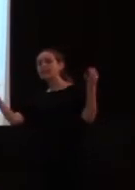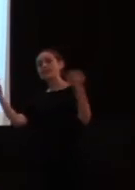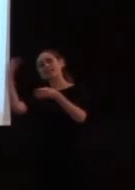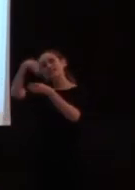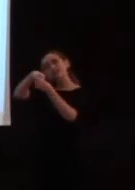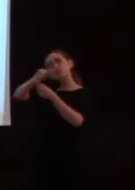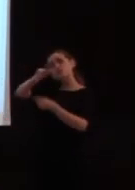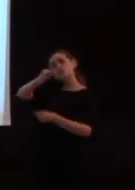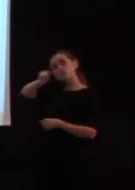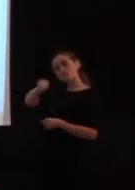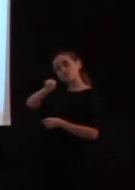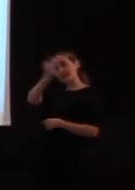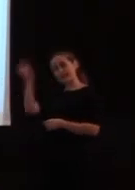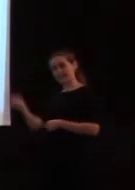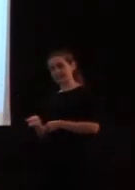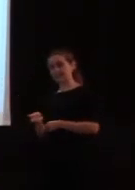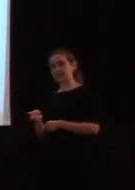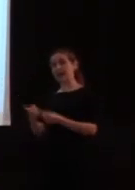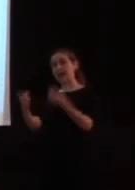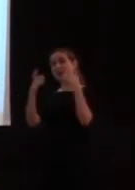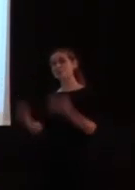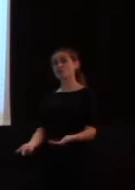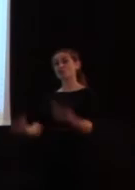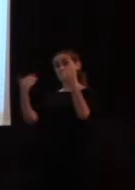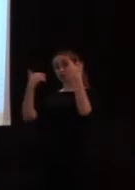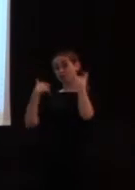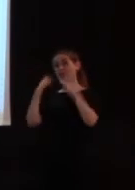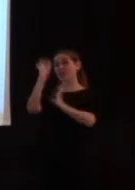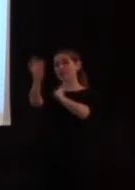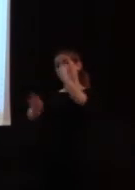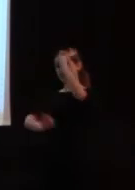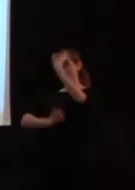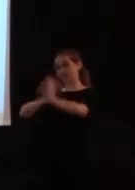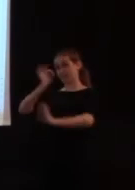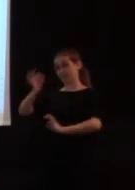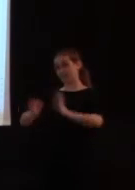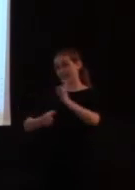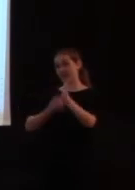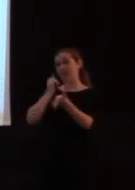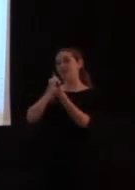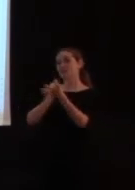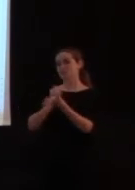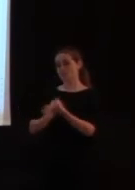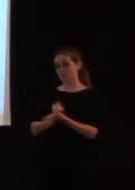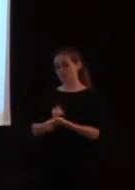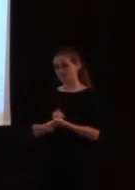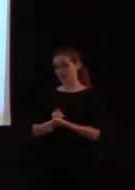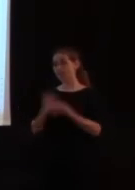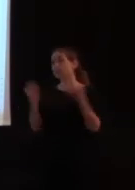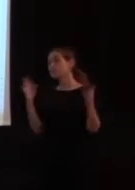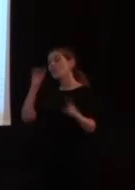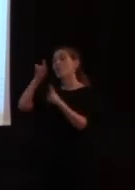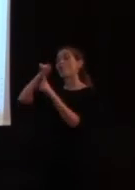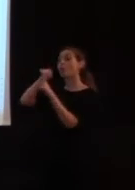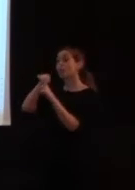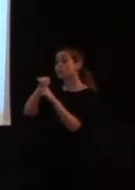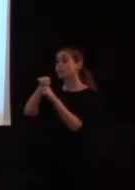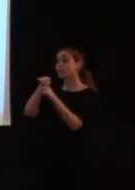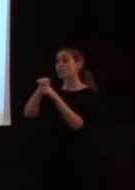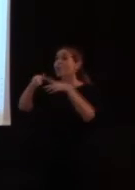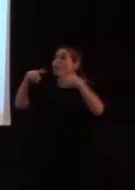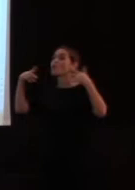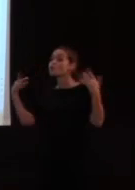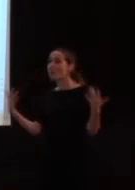lo era. Ellos organizaron estas pequeñas pruebas, ¿sí? Entonces el objetivo era